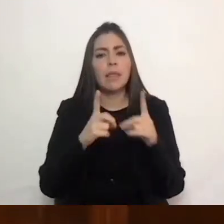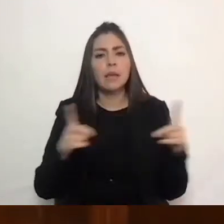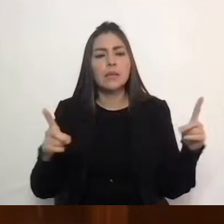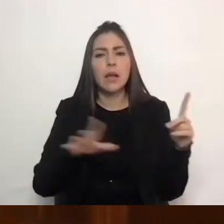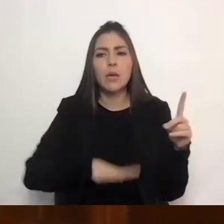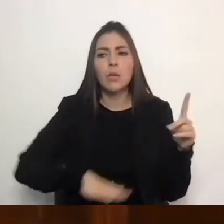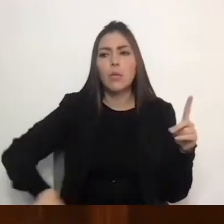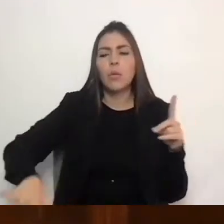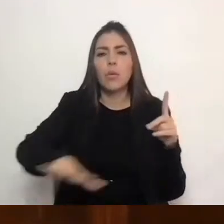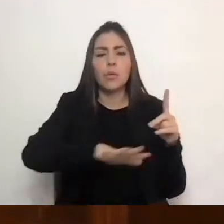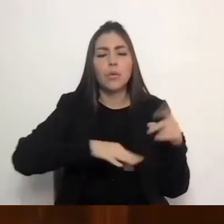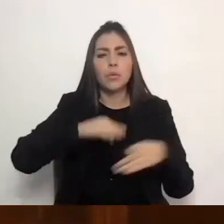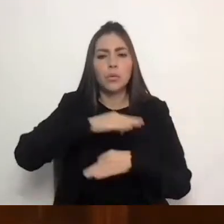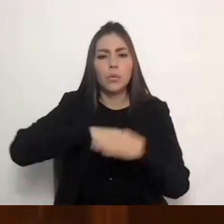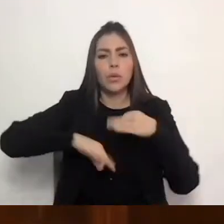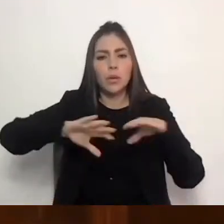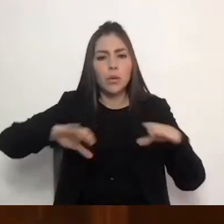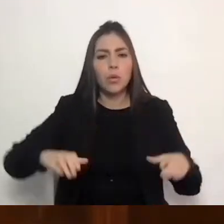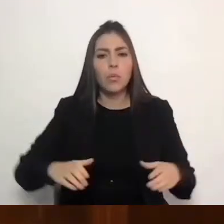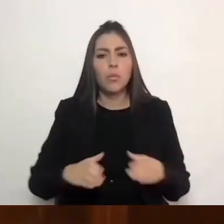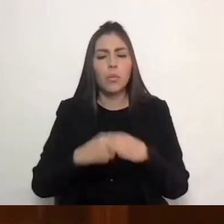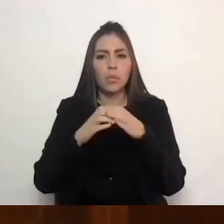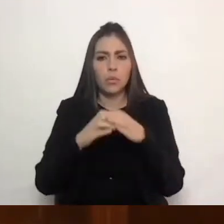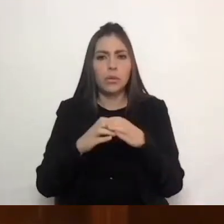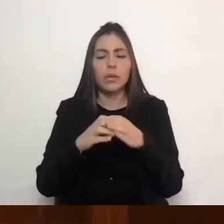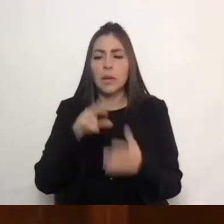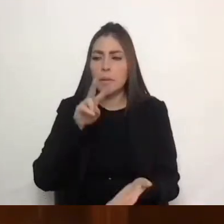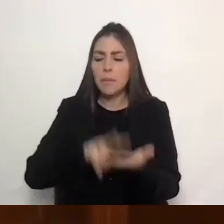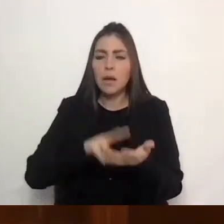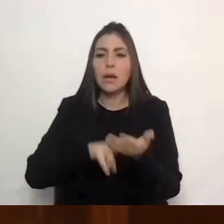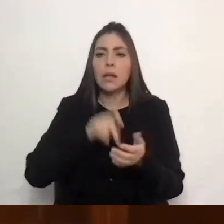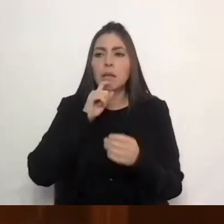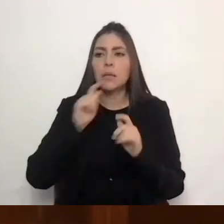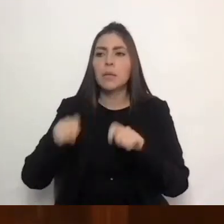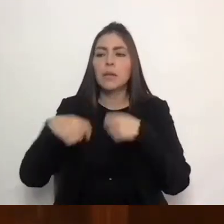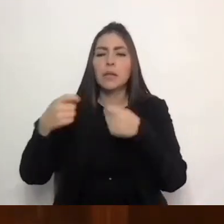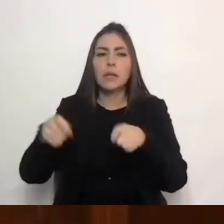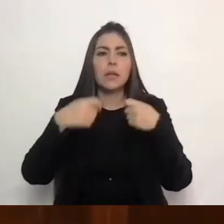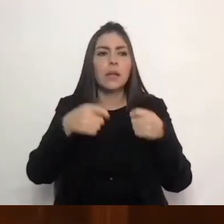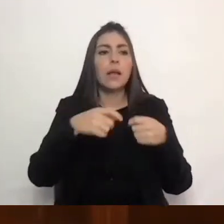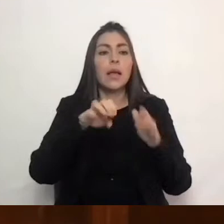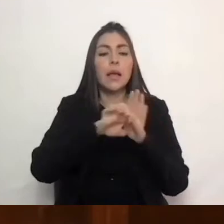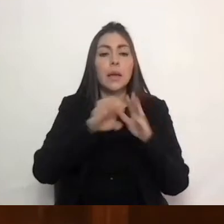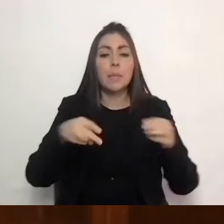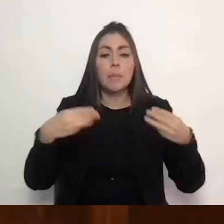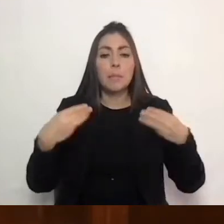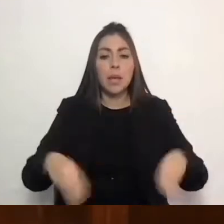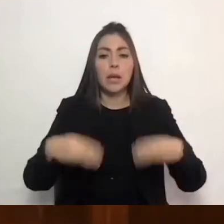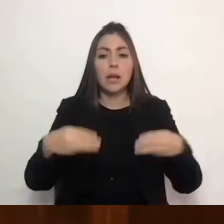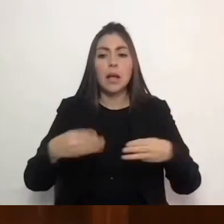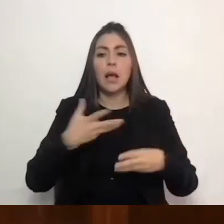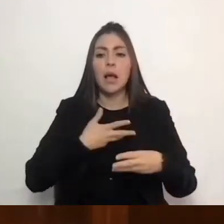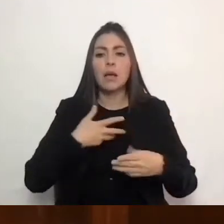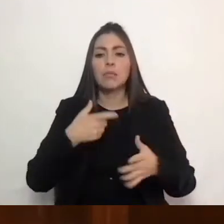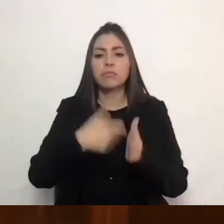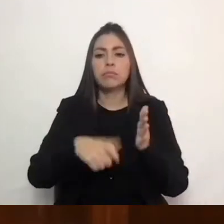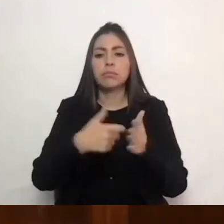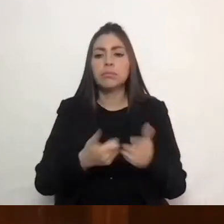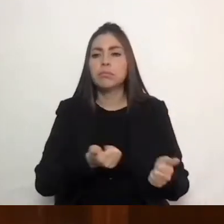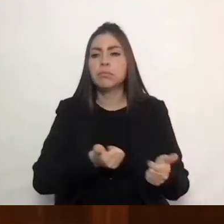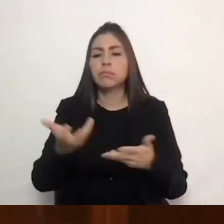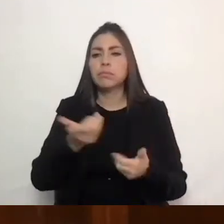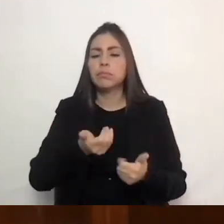social de nuestra comunidad y abastecen a los hogares en el caso de los mercados metropolitanos, así como